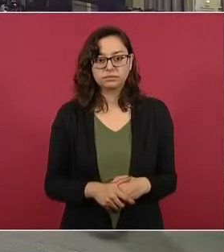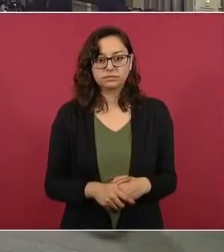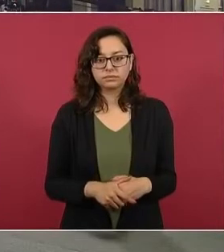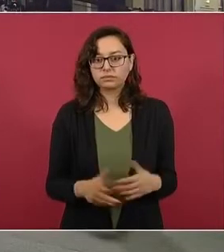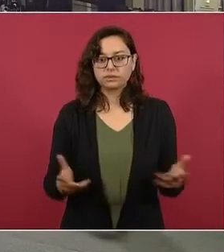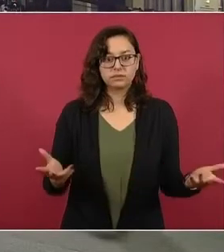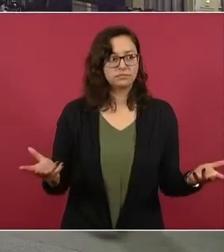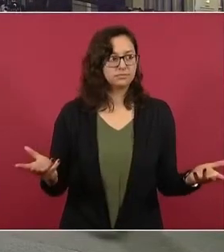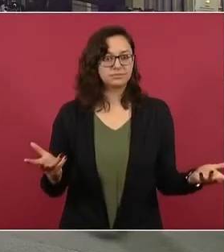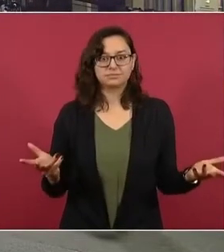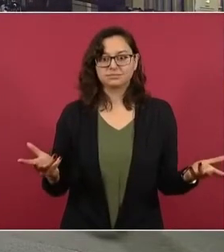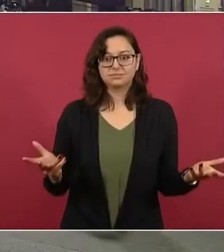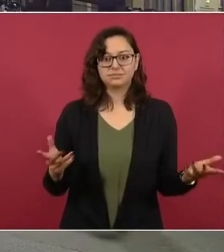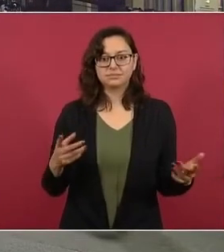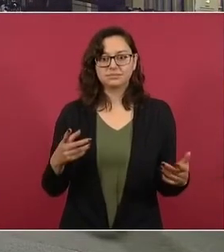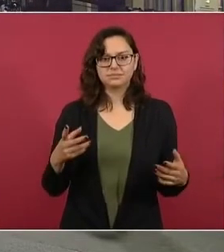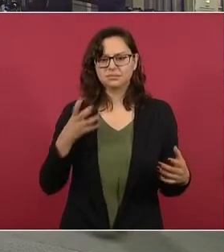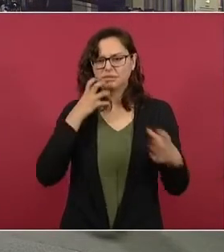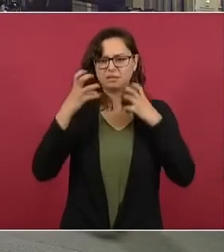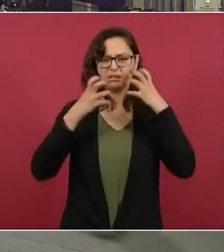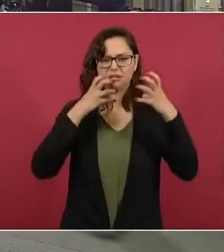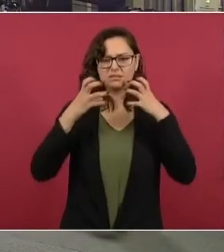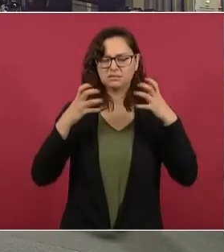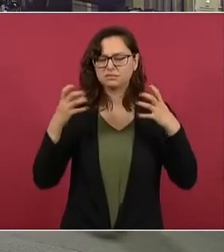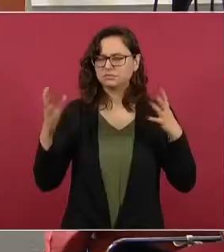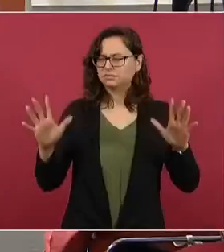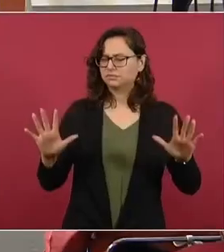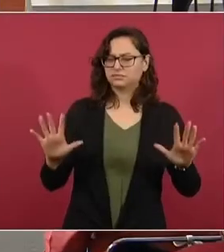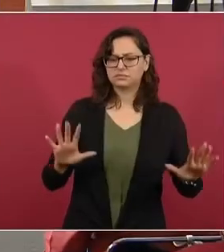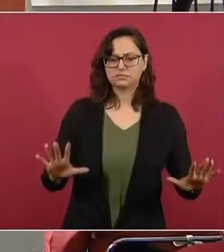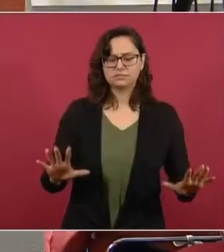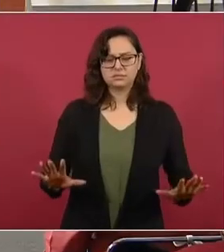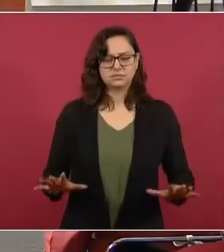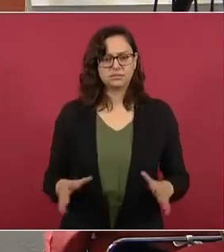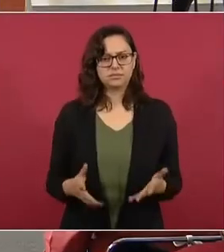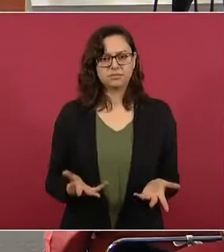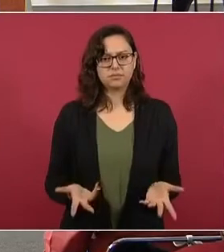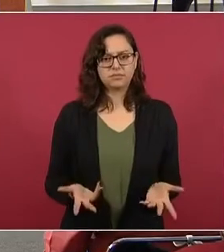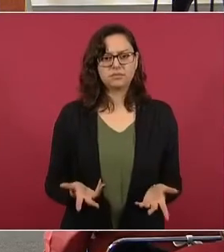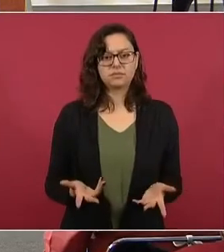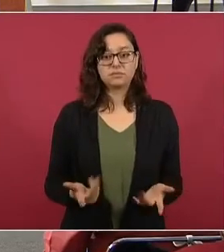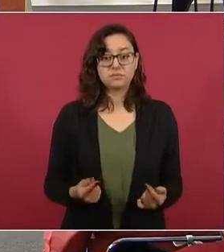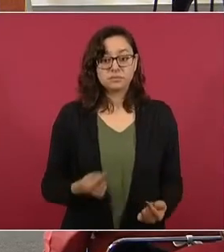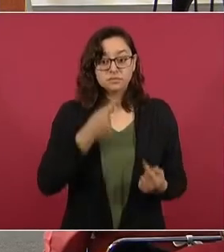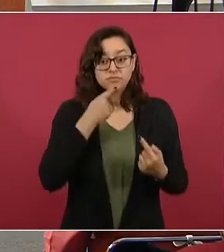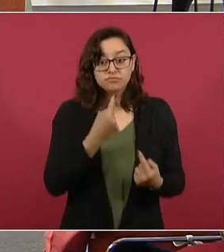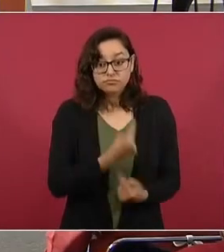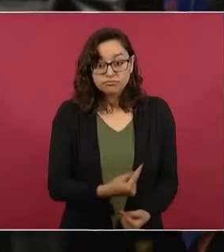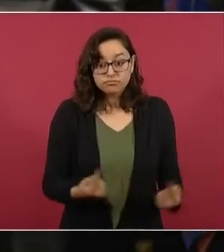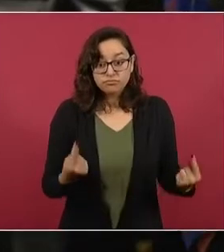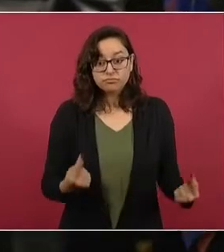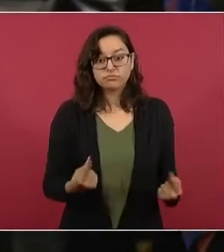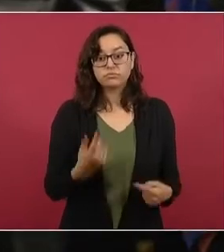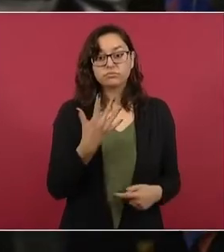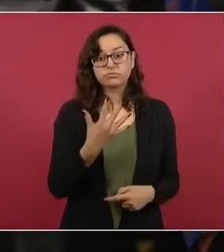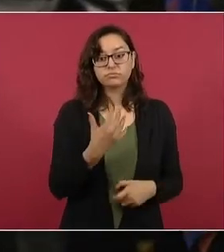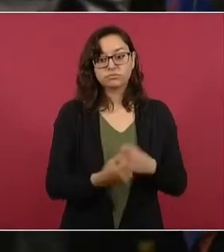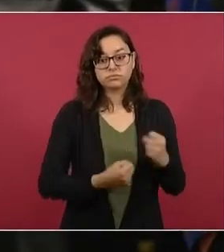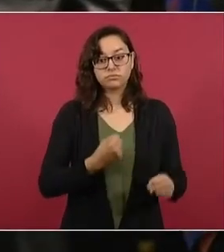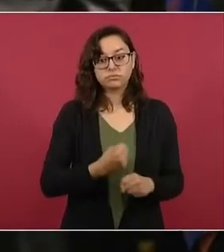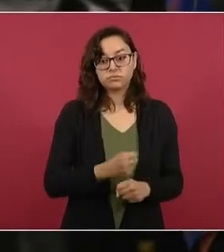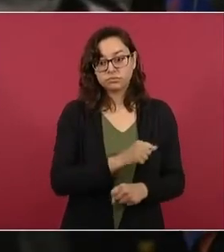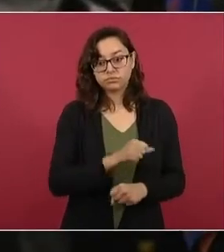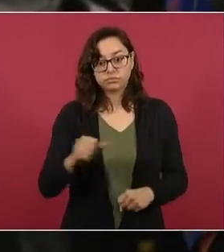A ver, dejemos que… Sí, para los niños, para los menores de 5 años,